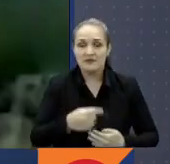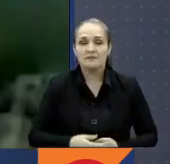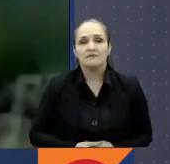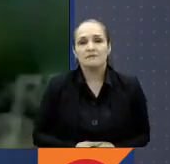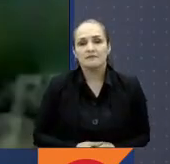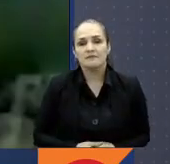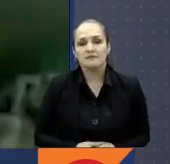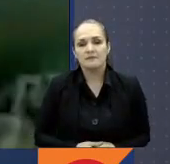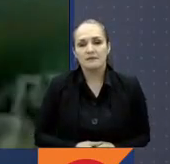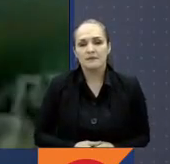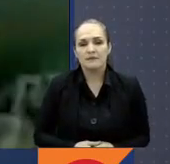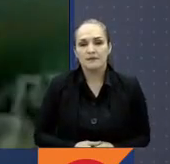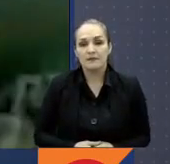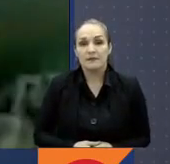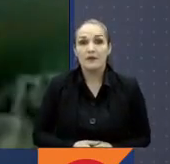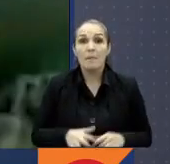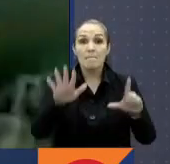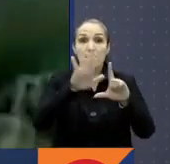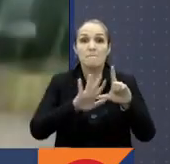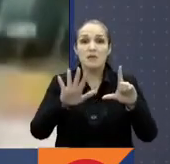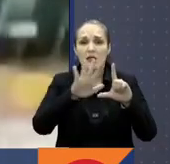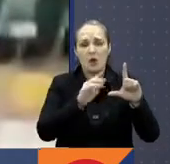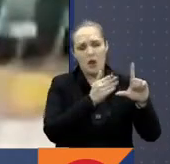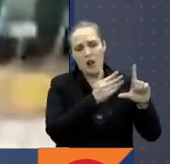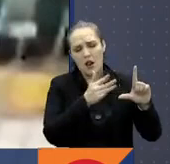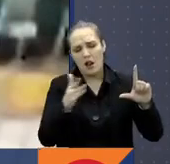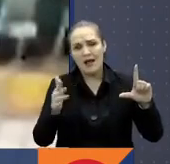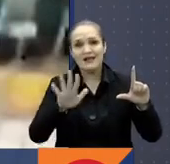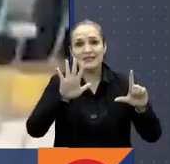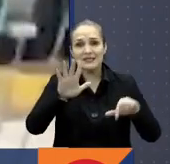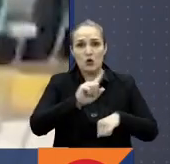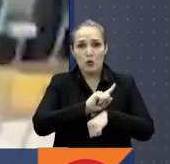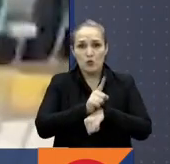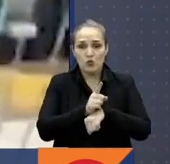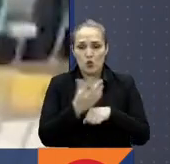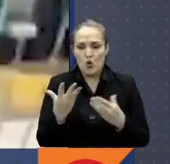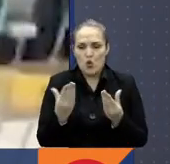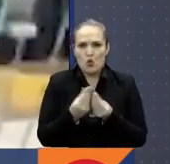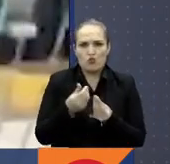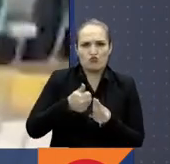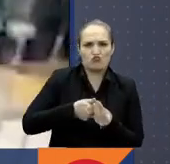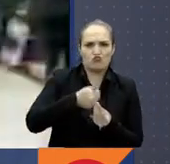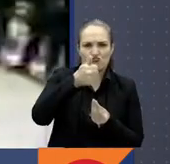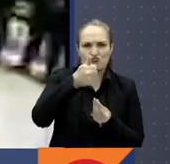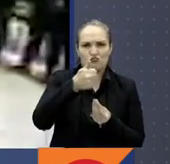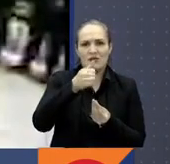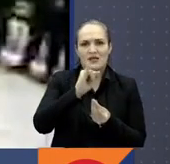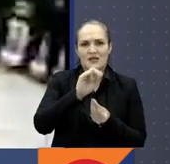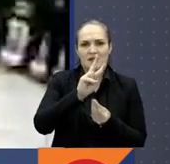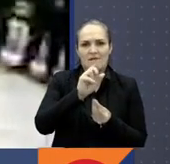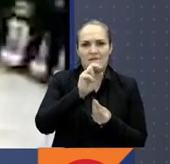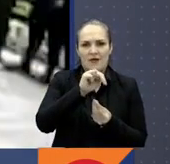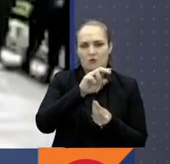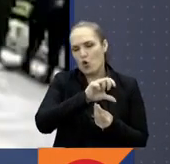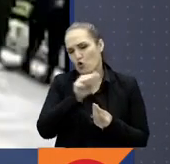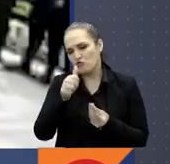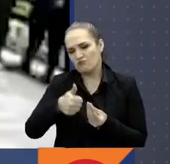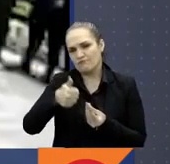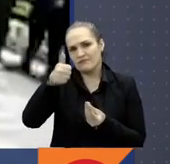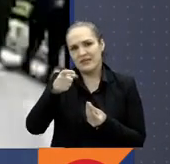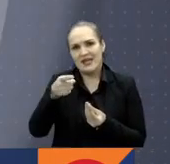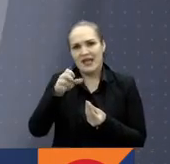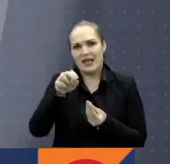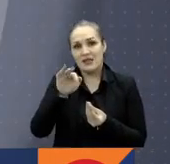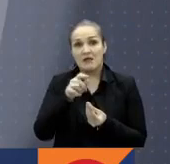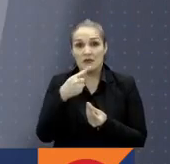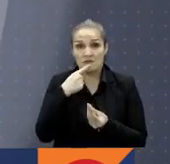infraestructuras y minerales. En un video de 5 minutos, el bloque Magdalena, que comanda alias Iván Mordisco y Gentil Duarte, señalaron que las acciones realizadas